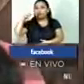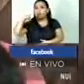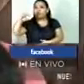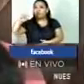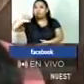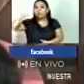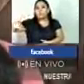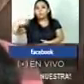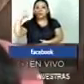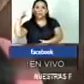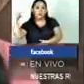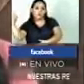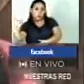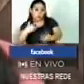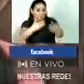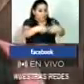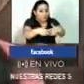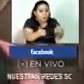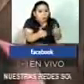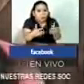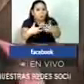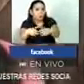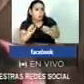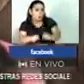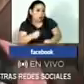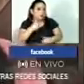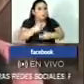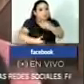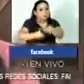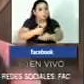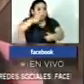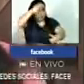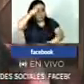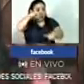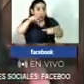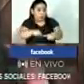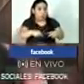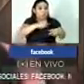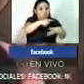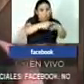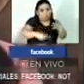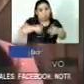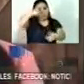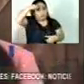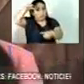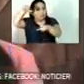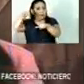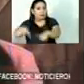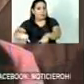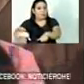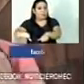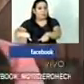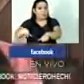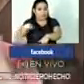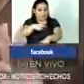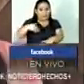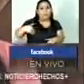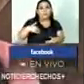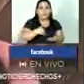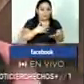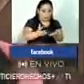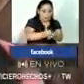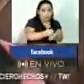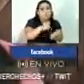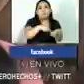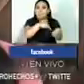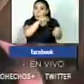microempresarios. Avanzar en esta aprobación, que sería una aprobación para que el Ministerio de Hacienda pueda